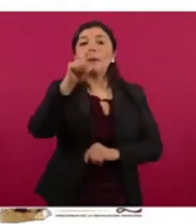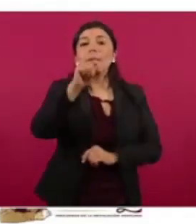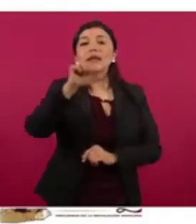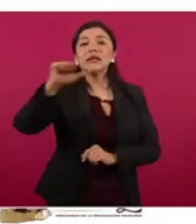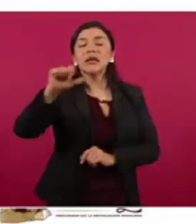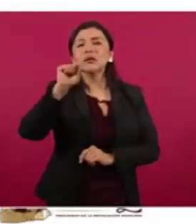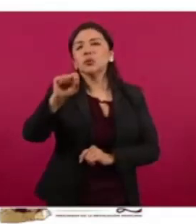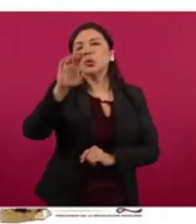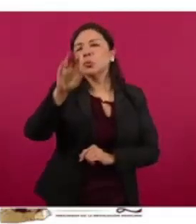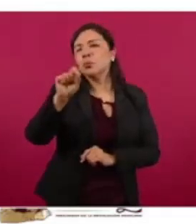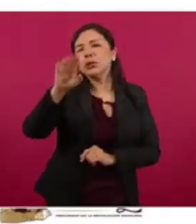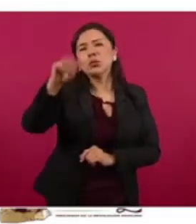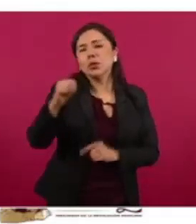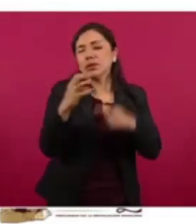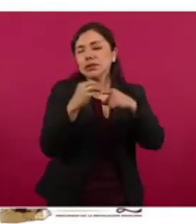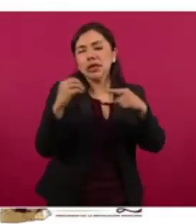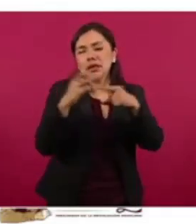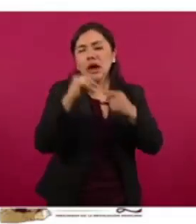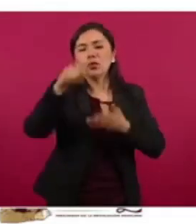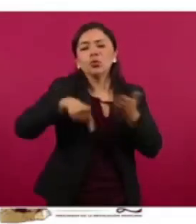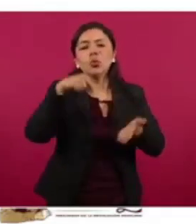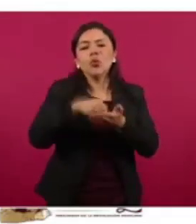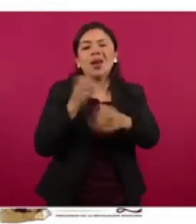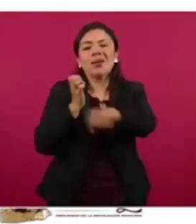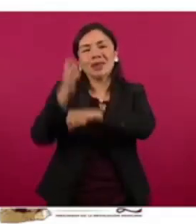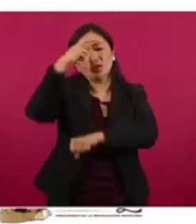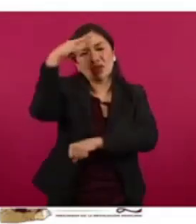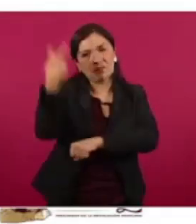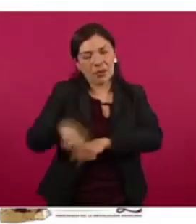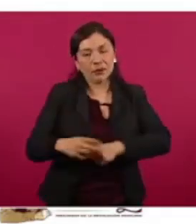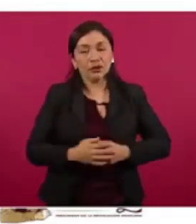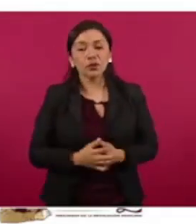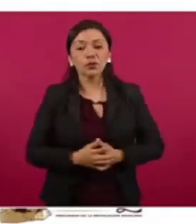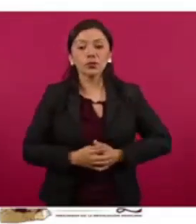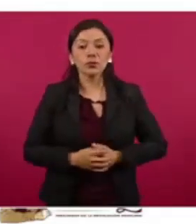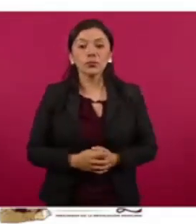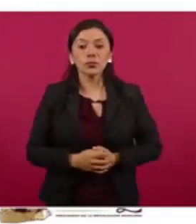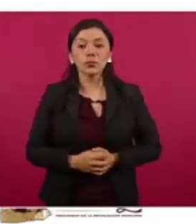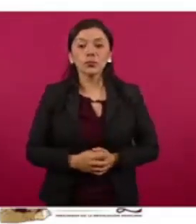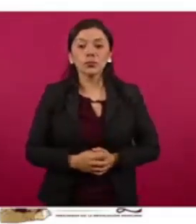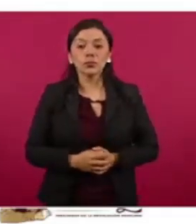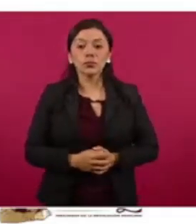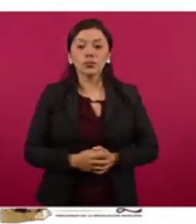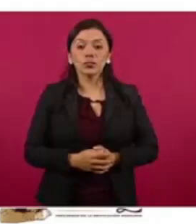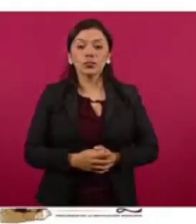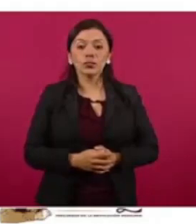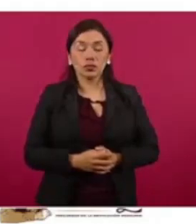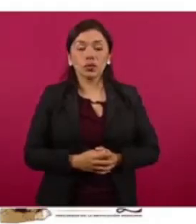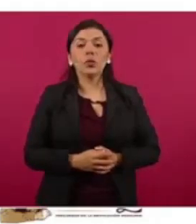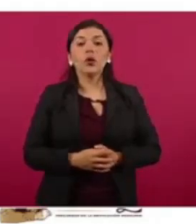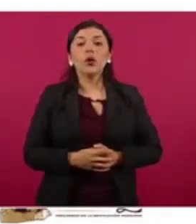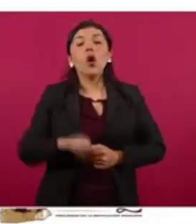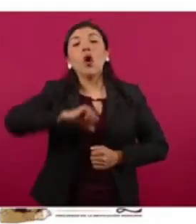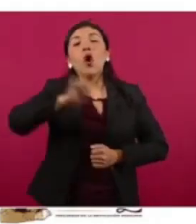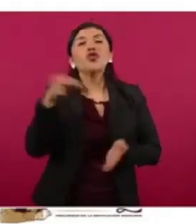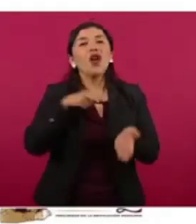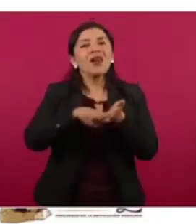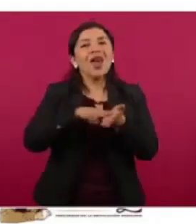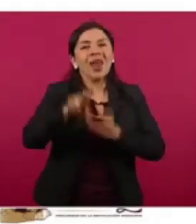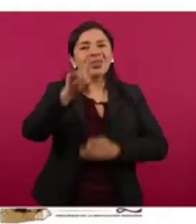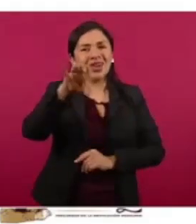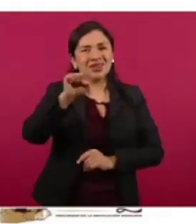26 pesos con 29 de Shell en Naucalpan, Estado de México. Por último, para el diésel, la más